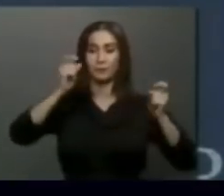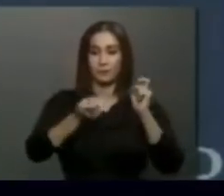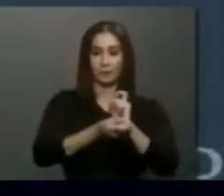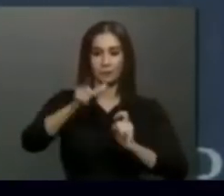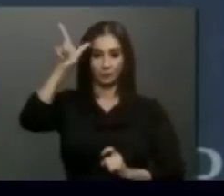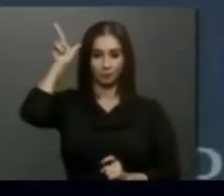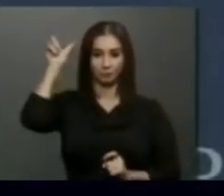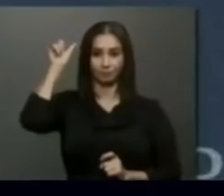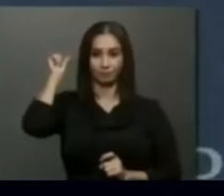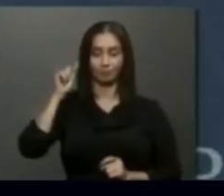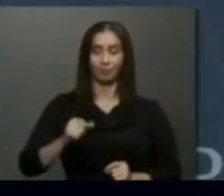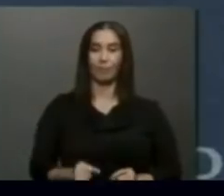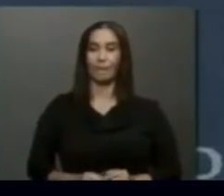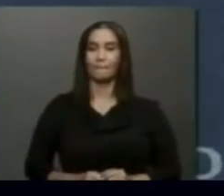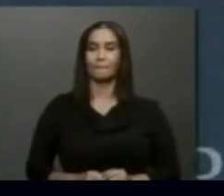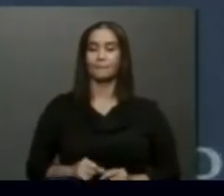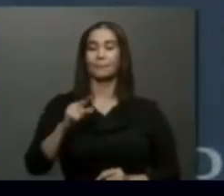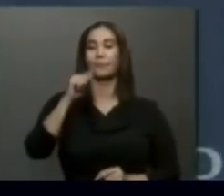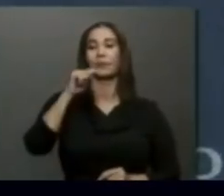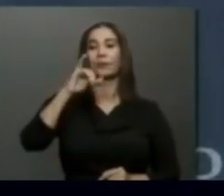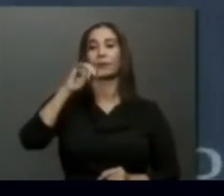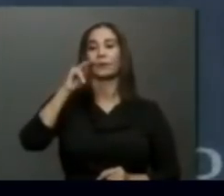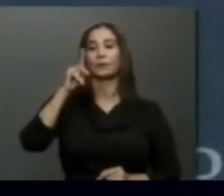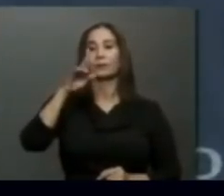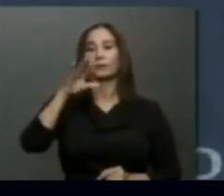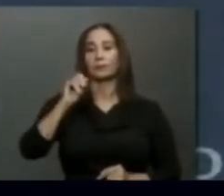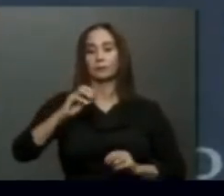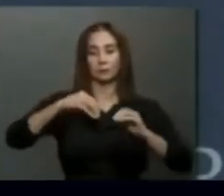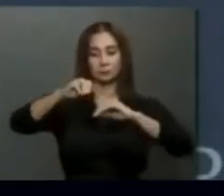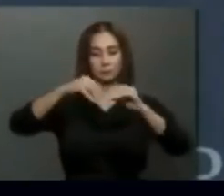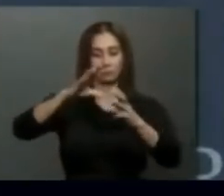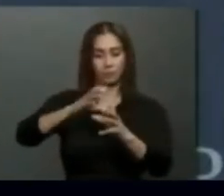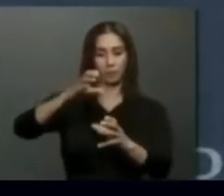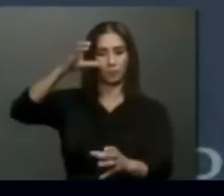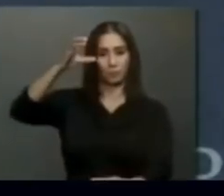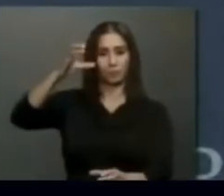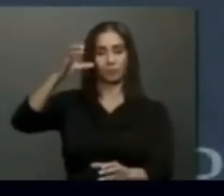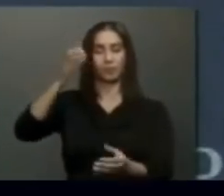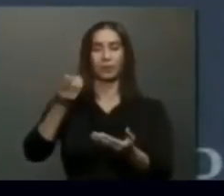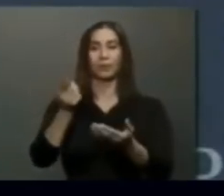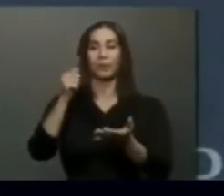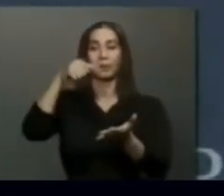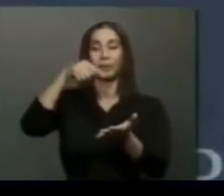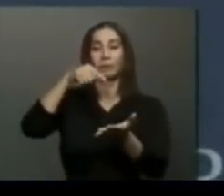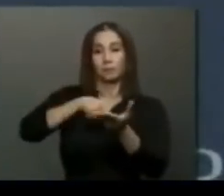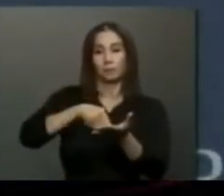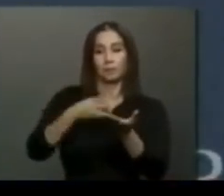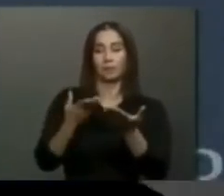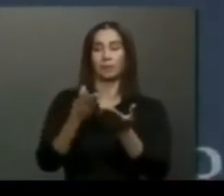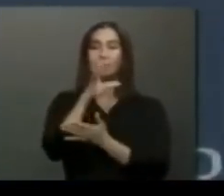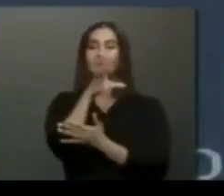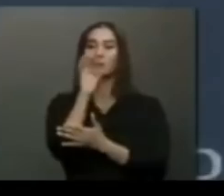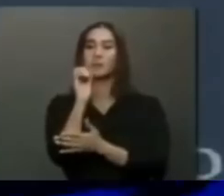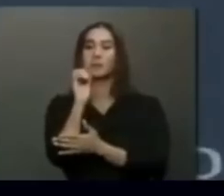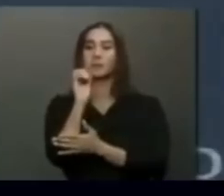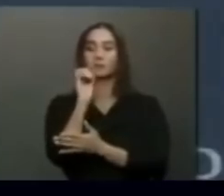Luis Abinader. Que el INESPRE vende combos que le sale más de 1.000 pesos en 500 pesos en más de 40